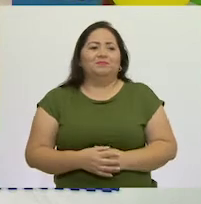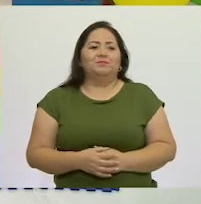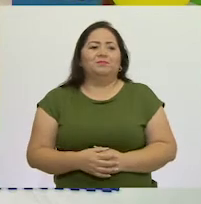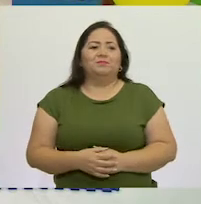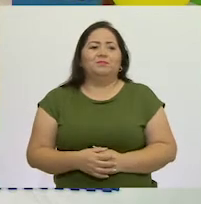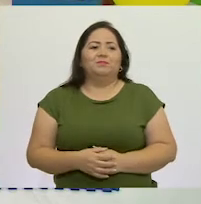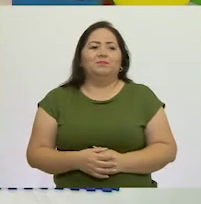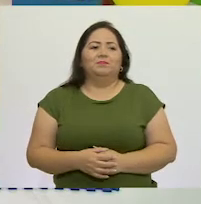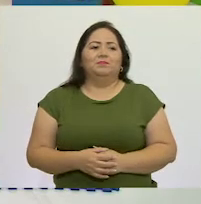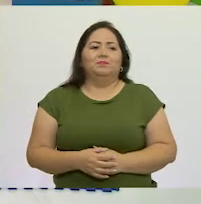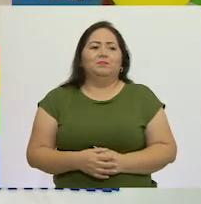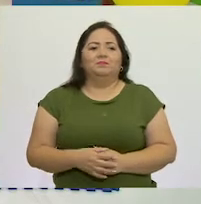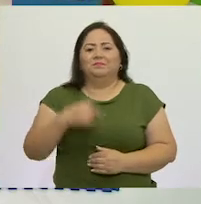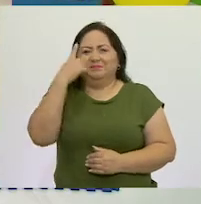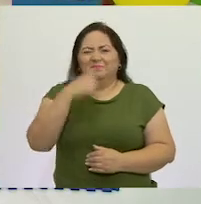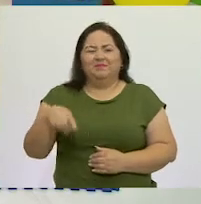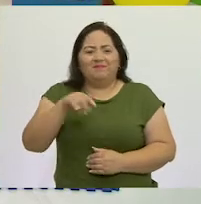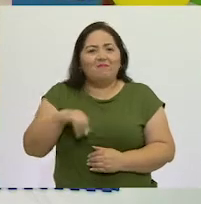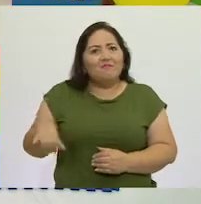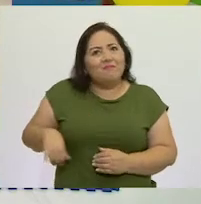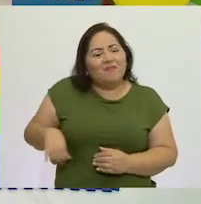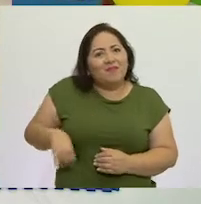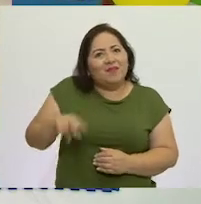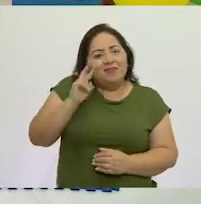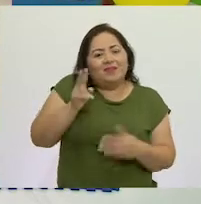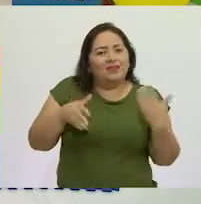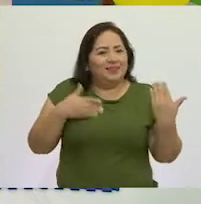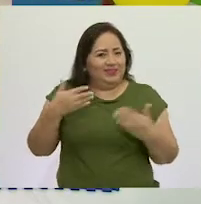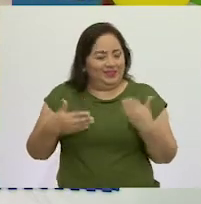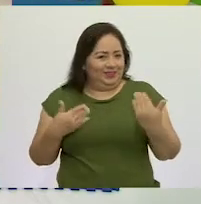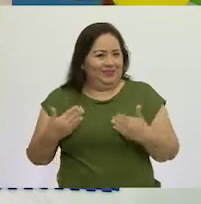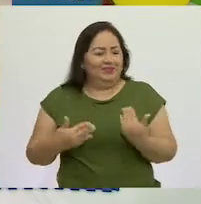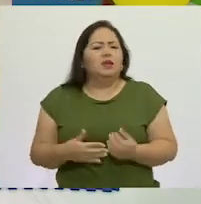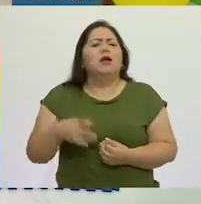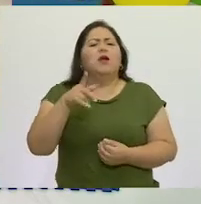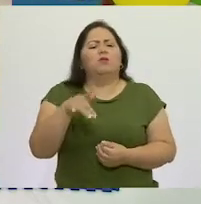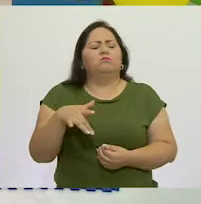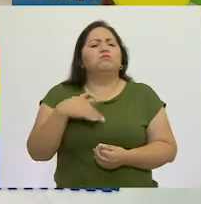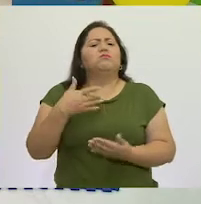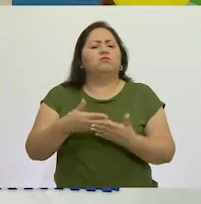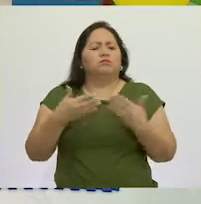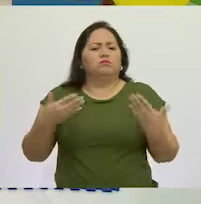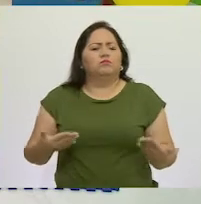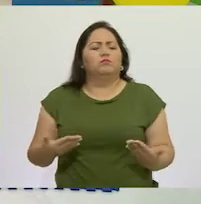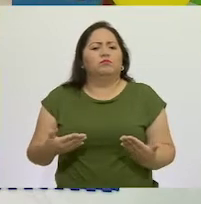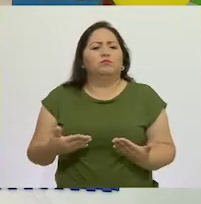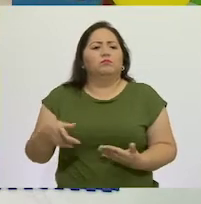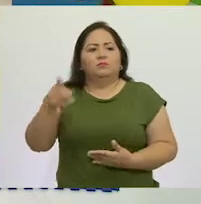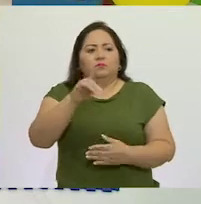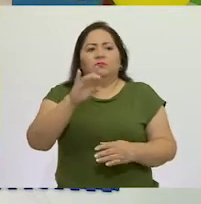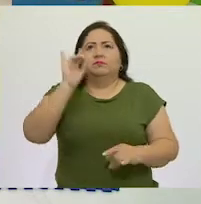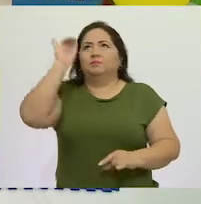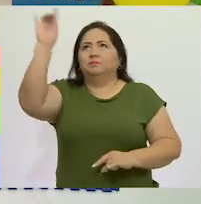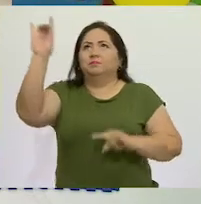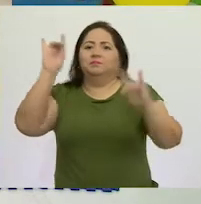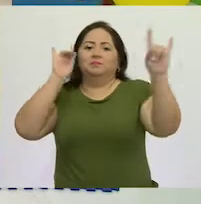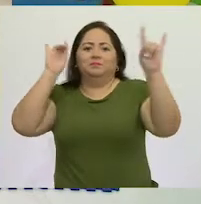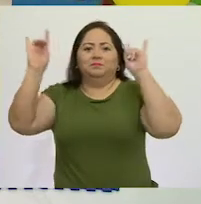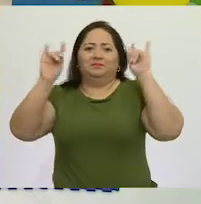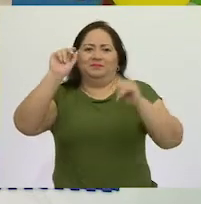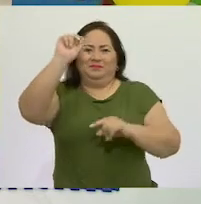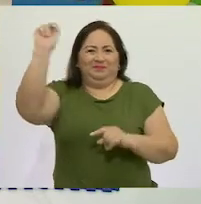para que tengamos un programa muy interesante. ¡Y divertido! Sí. ¿Qué te parece si vamos y las pegas en el pizarrón? Bien.